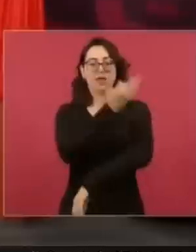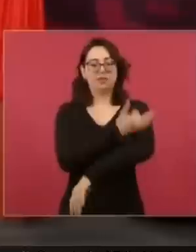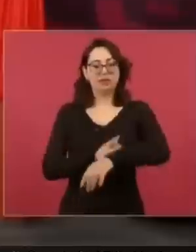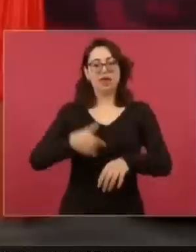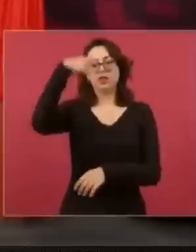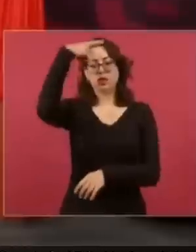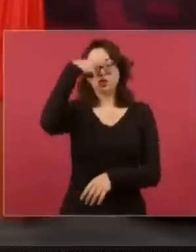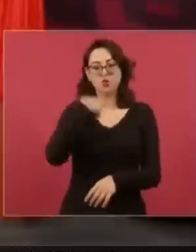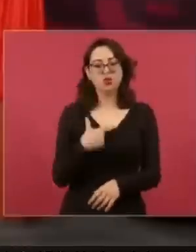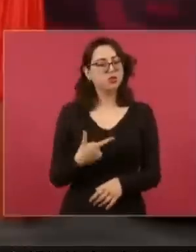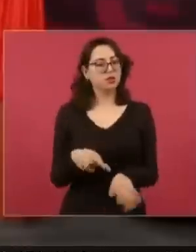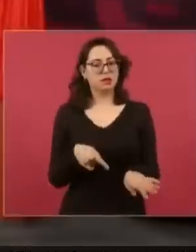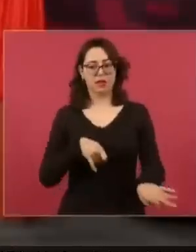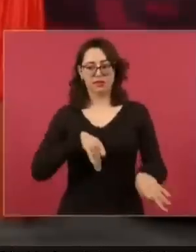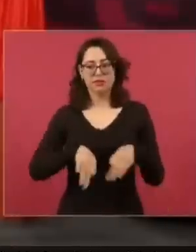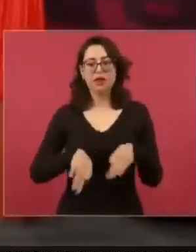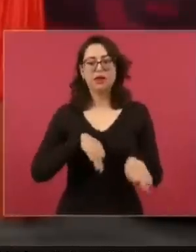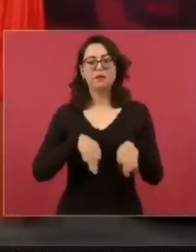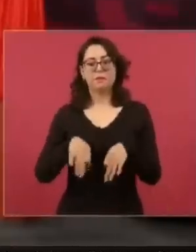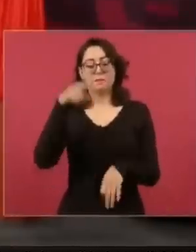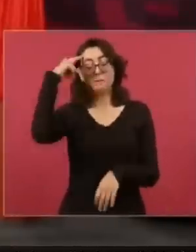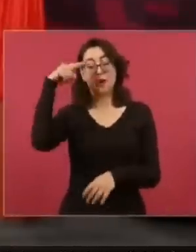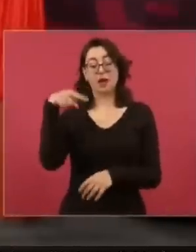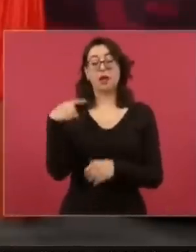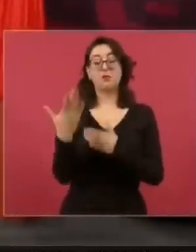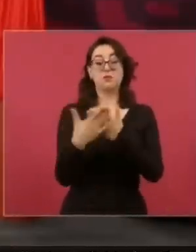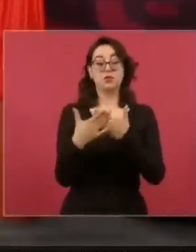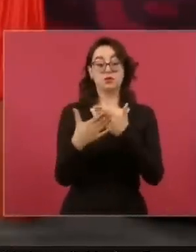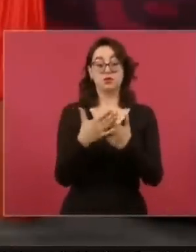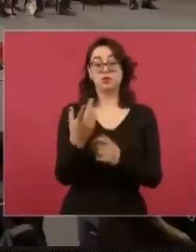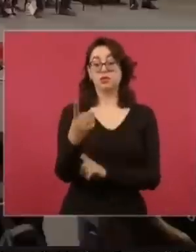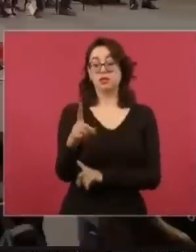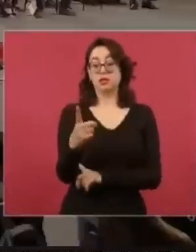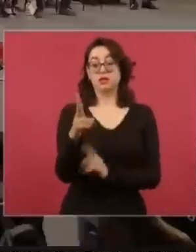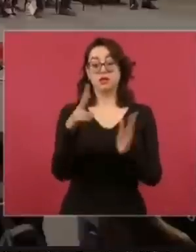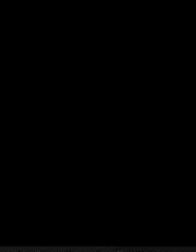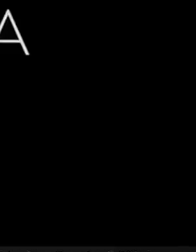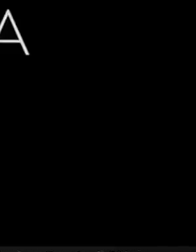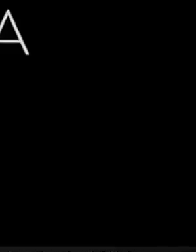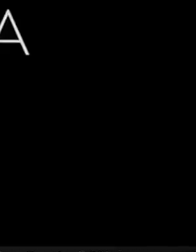de inaugurar El tren maya en diciembre del 2023